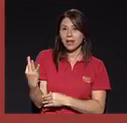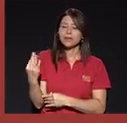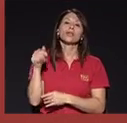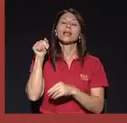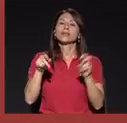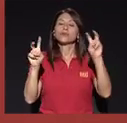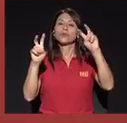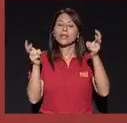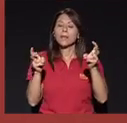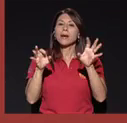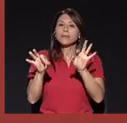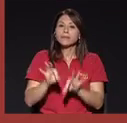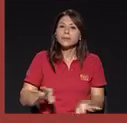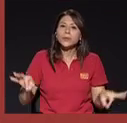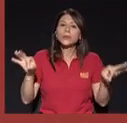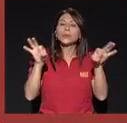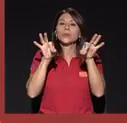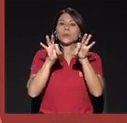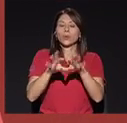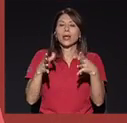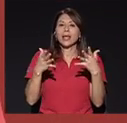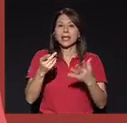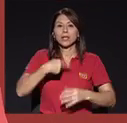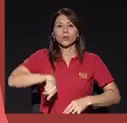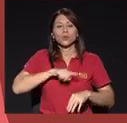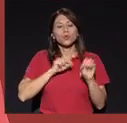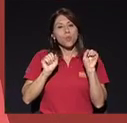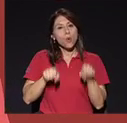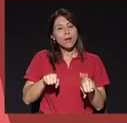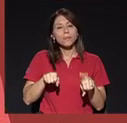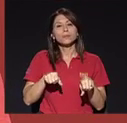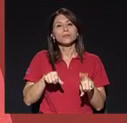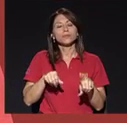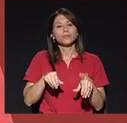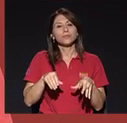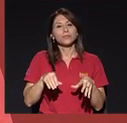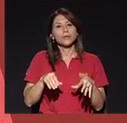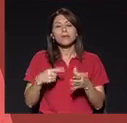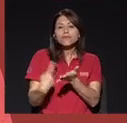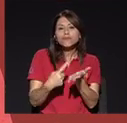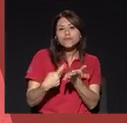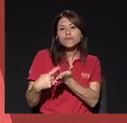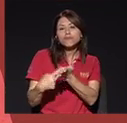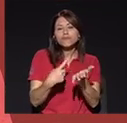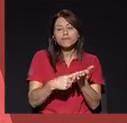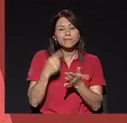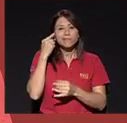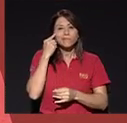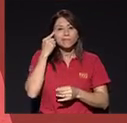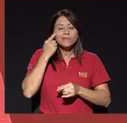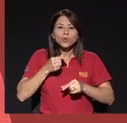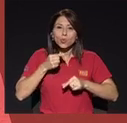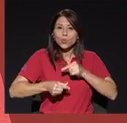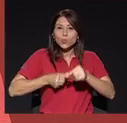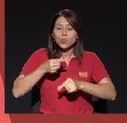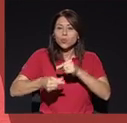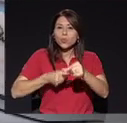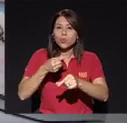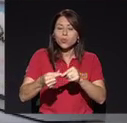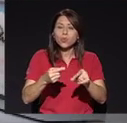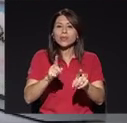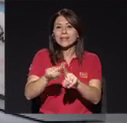es un tema de trascendencia y de importancia que podamos ir poco a poco discutiendo y reflexionando sobre